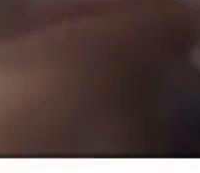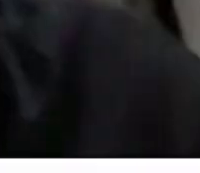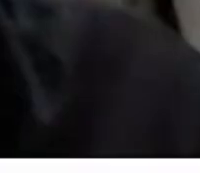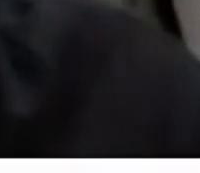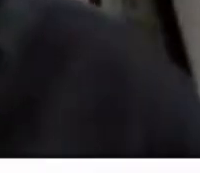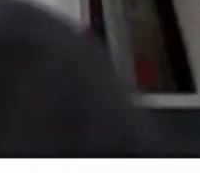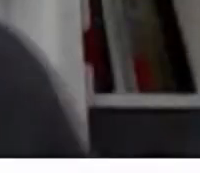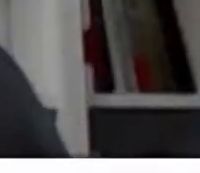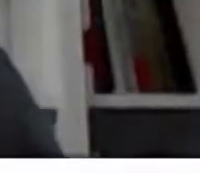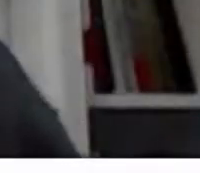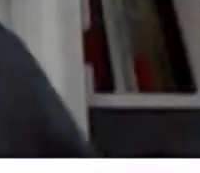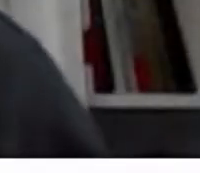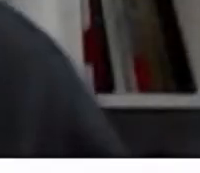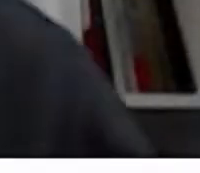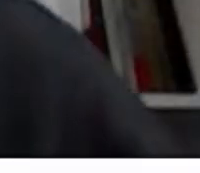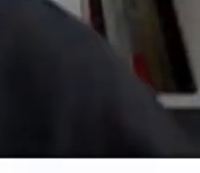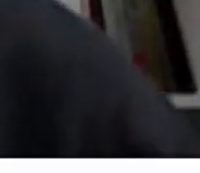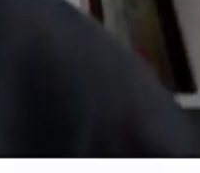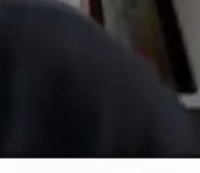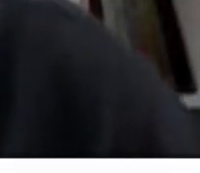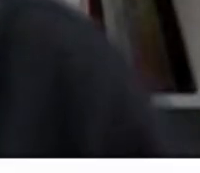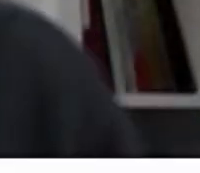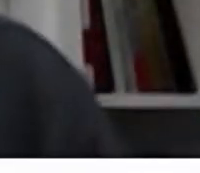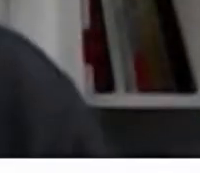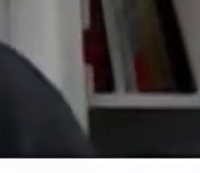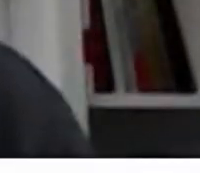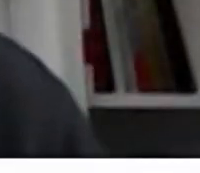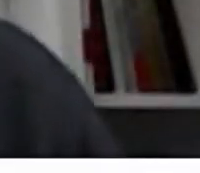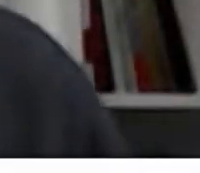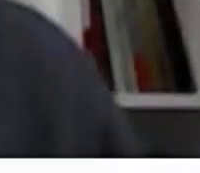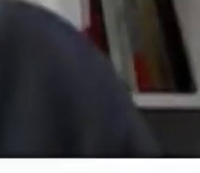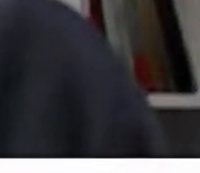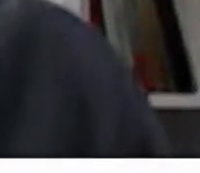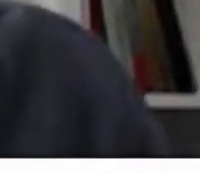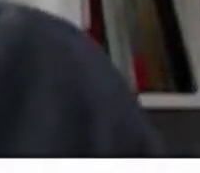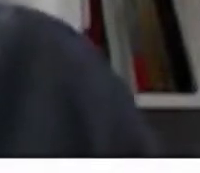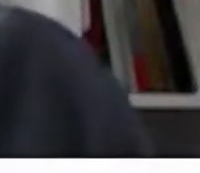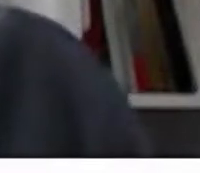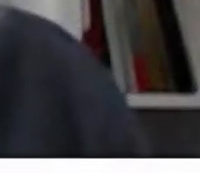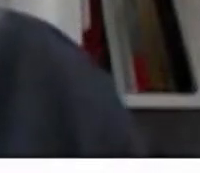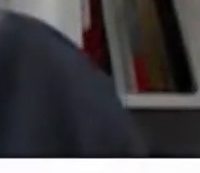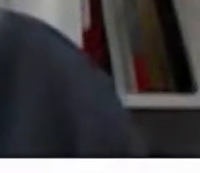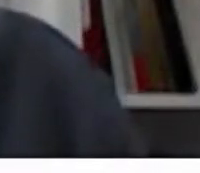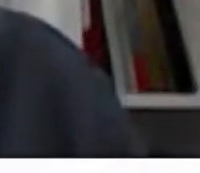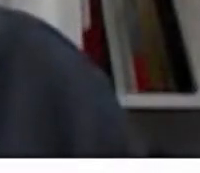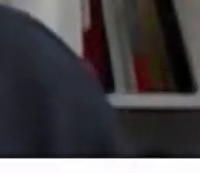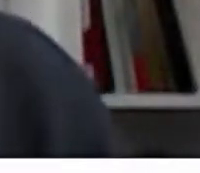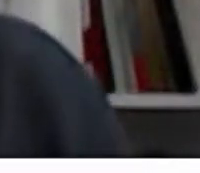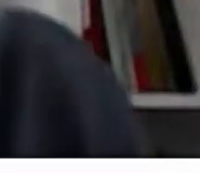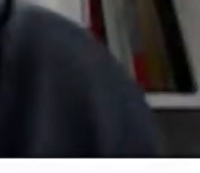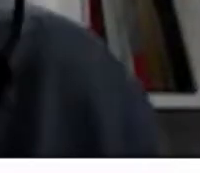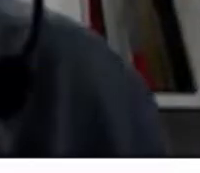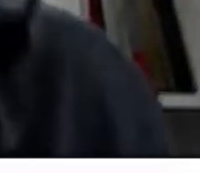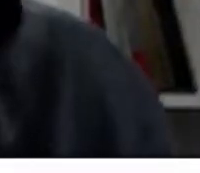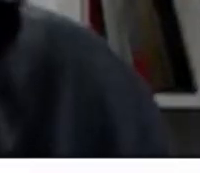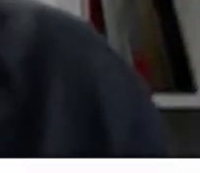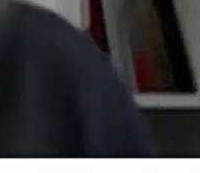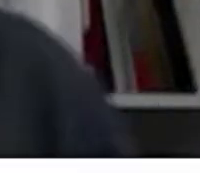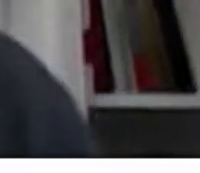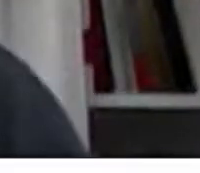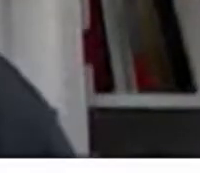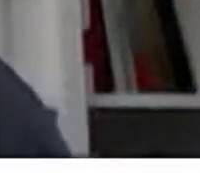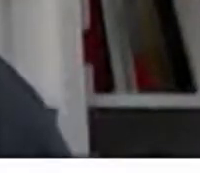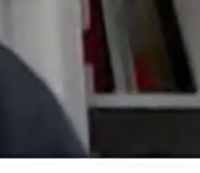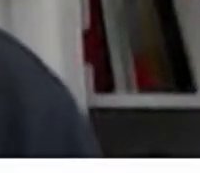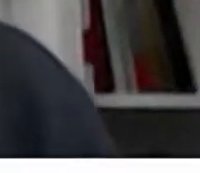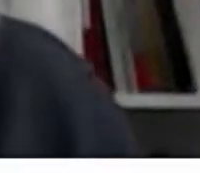el productor, en aquel que tiene que tomar una decisión hoy para vender un novillo dentro de 5 años, que tiene que invertir hoy en vientre